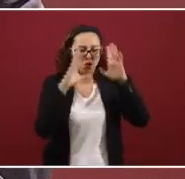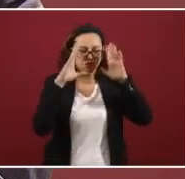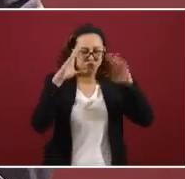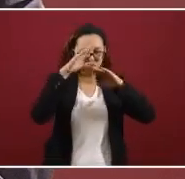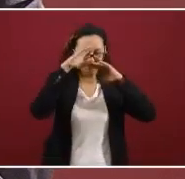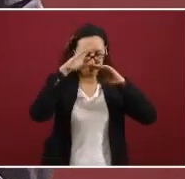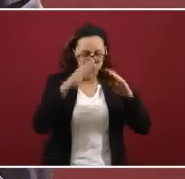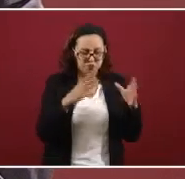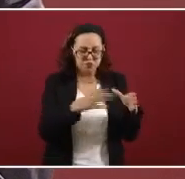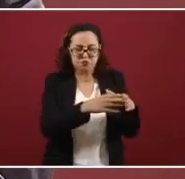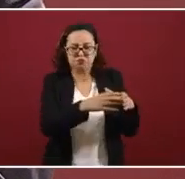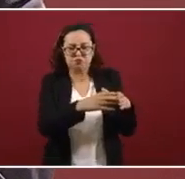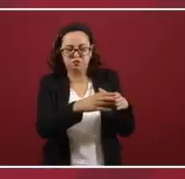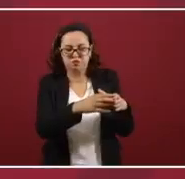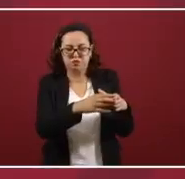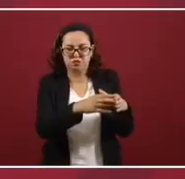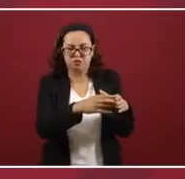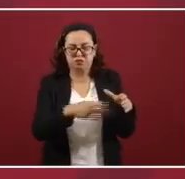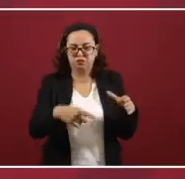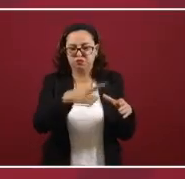que no